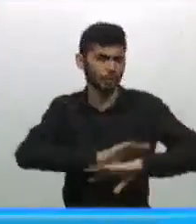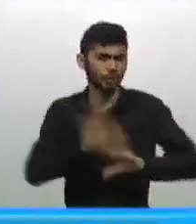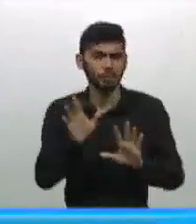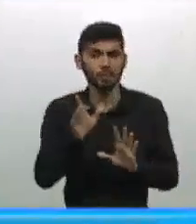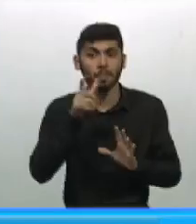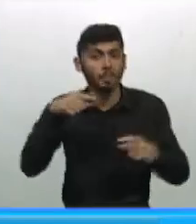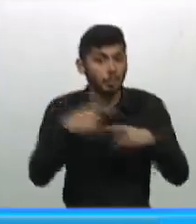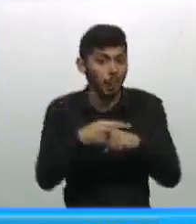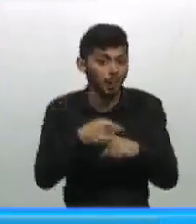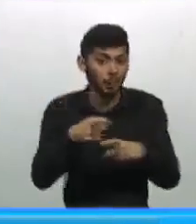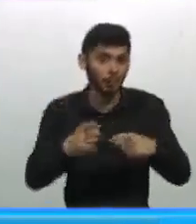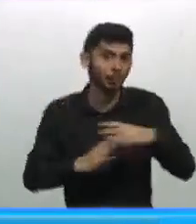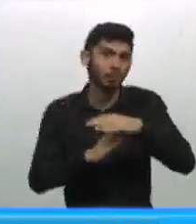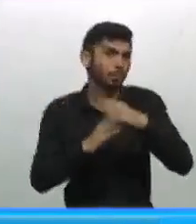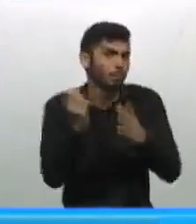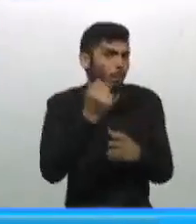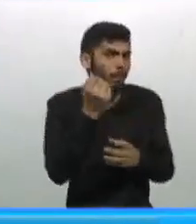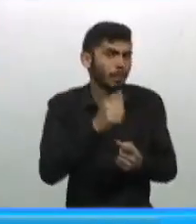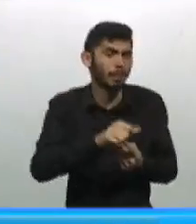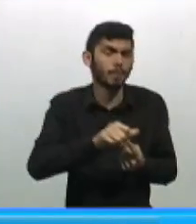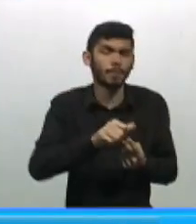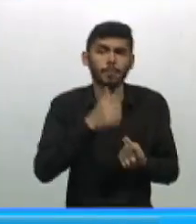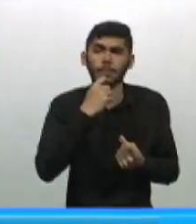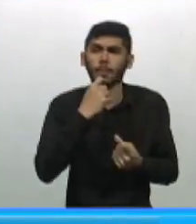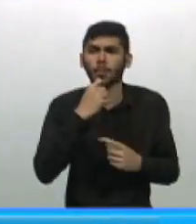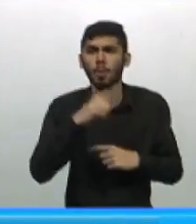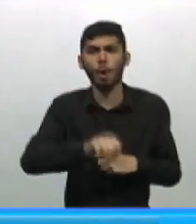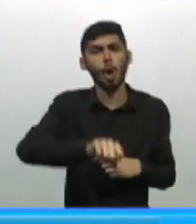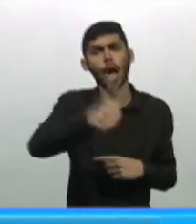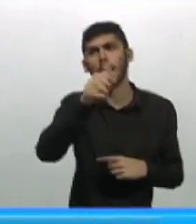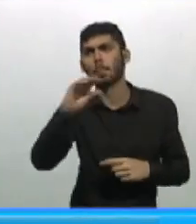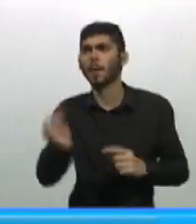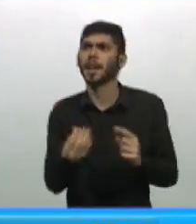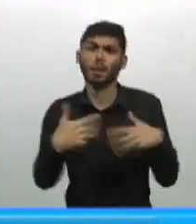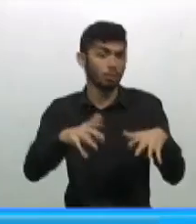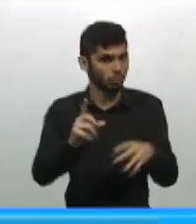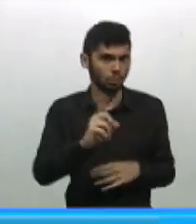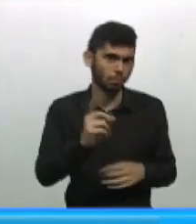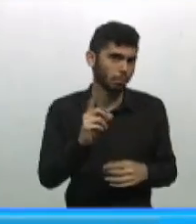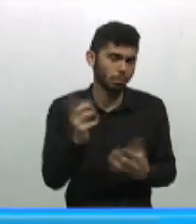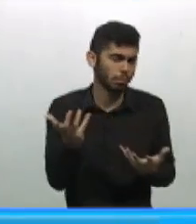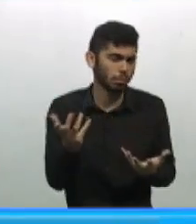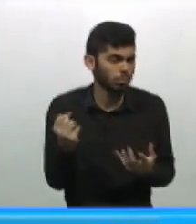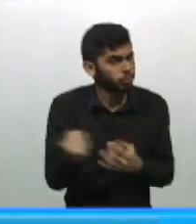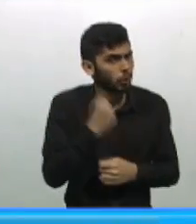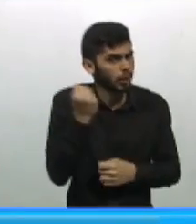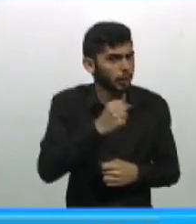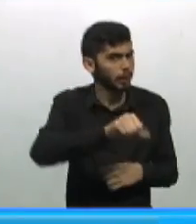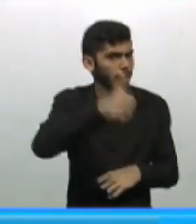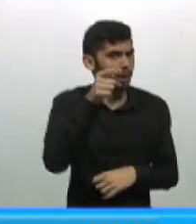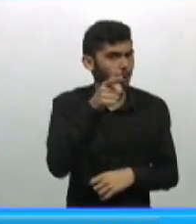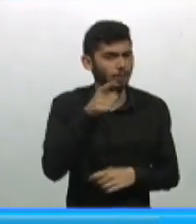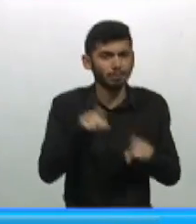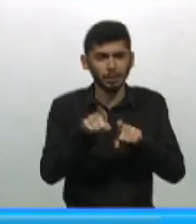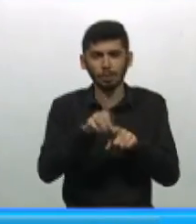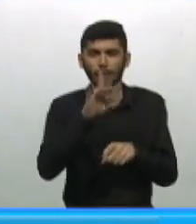vital es un partio que ganar o perder no es no es no no es no da igual por ahí como lo como lo como lo mencionaba por ahí